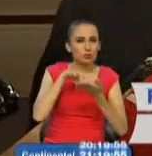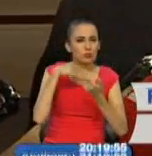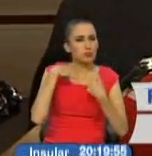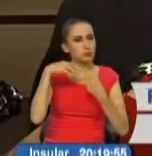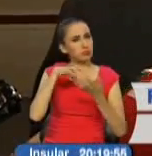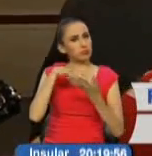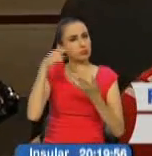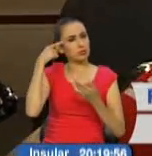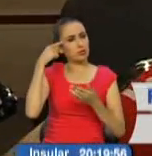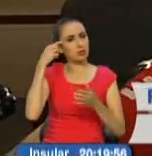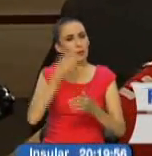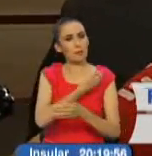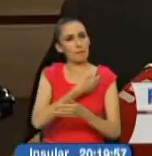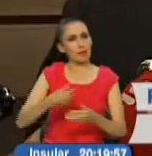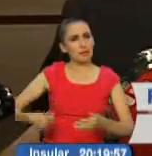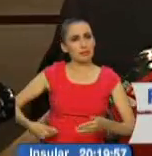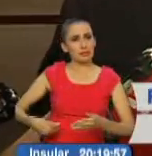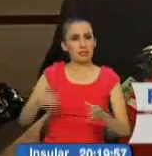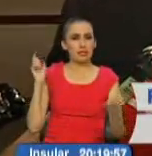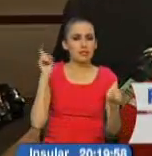que el presidente esté involucrado